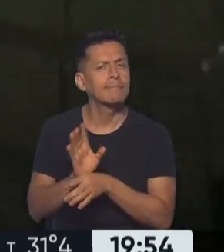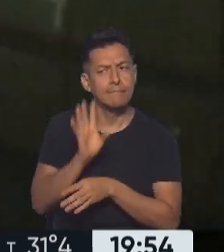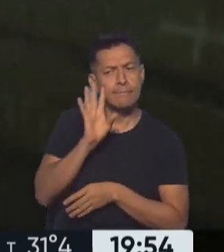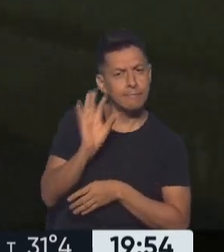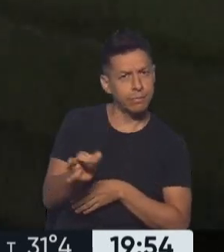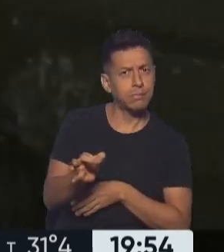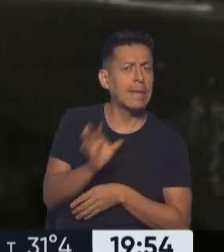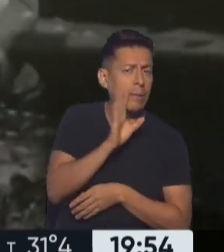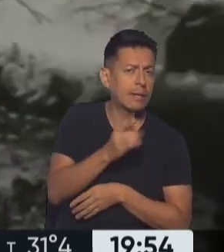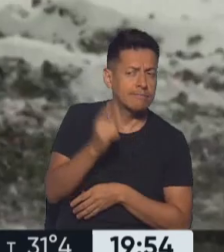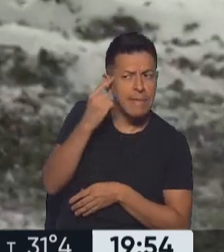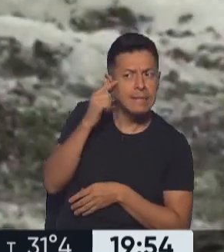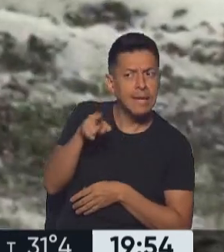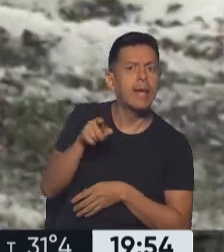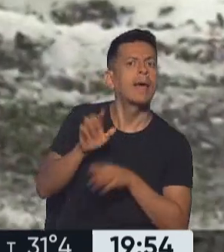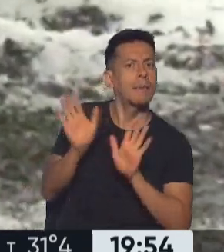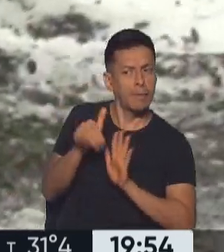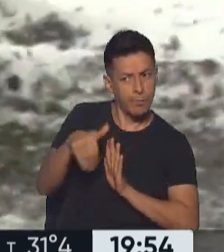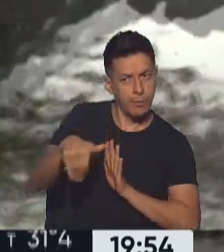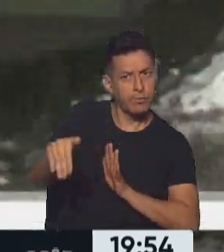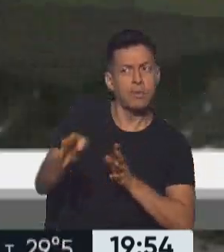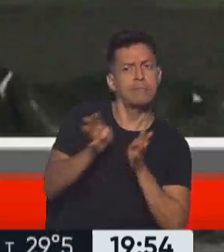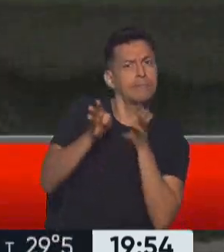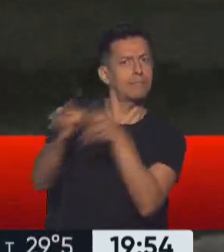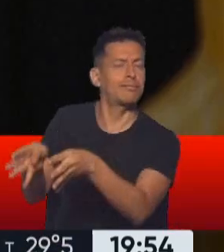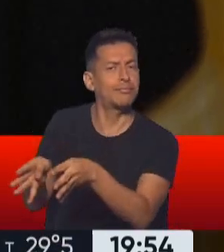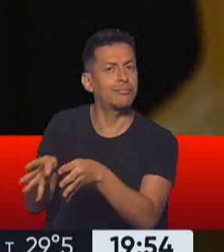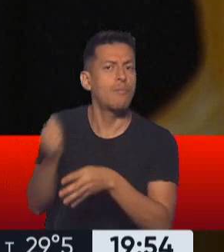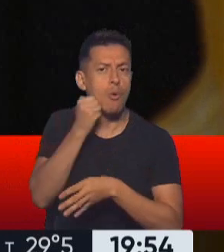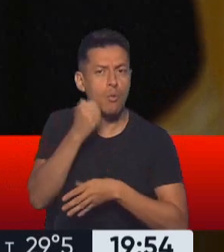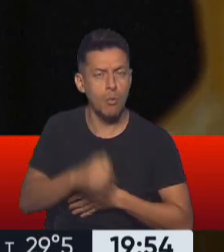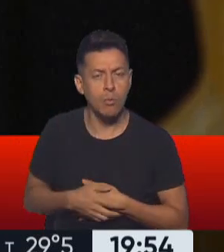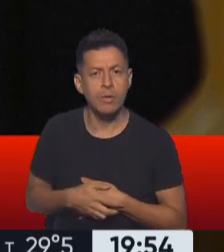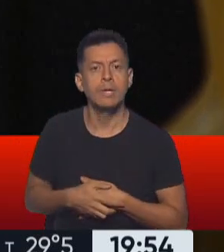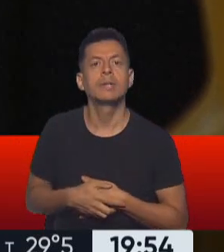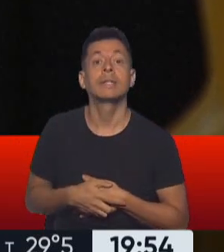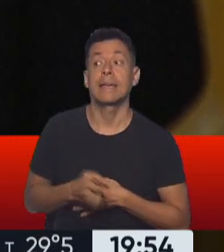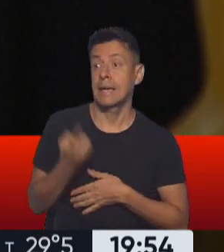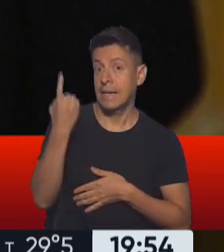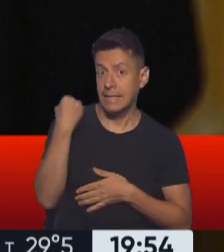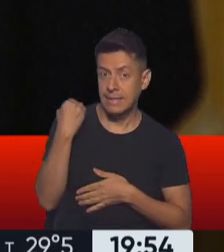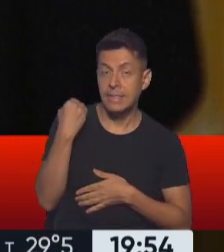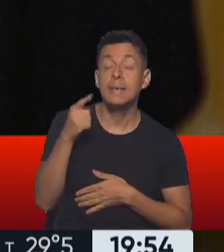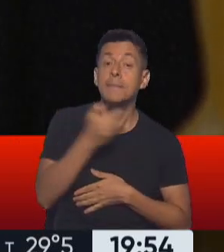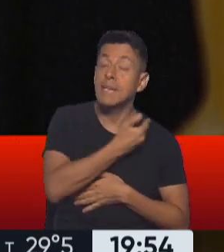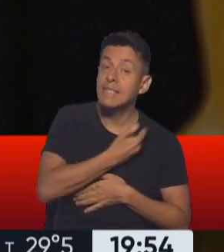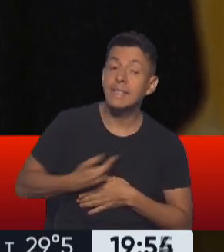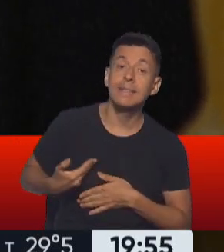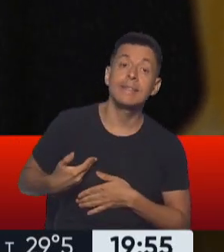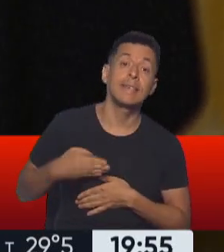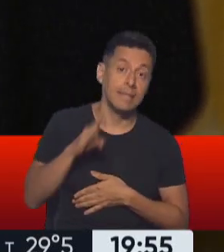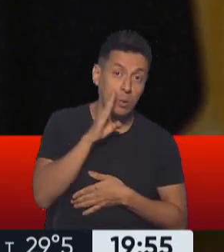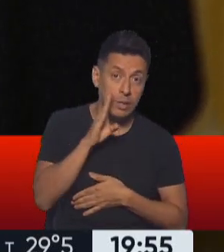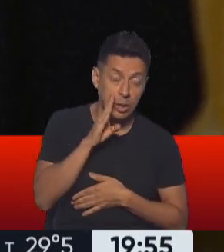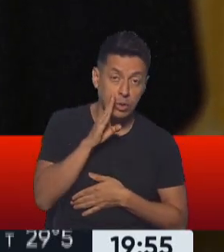de la preparación para un eventual ataques de moscú durante la jornada de ayer el presidente de los eeuu